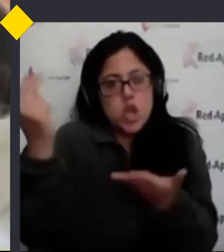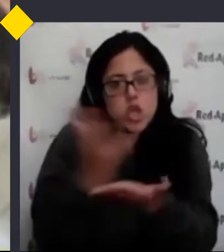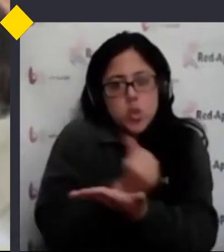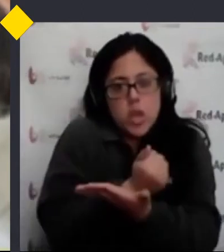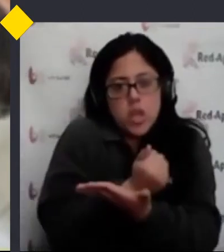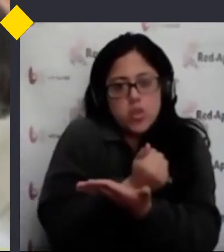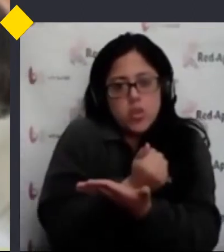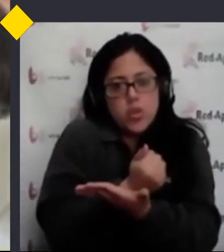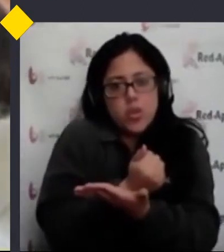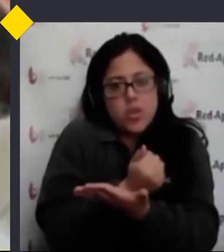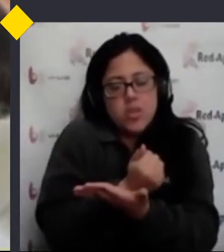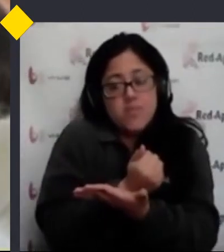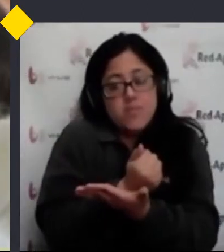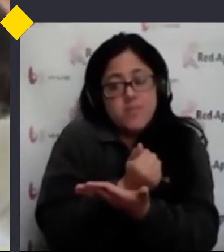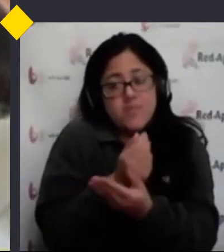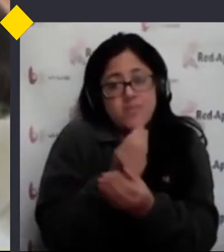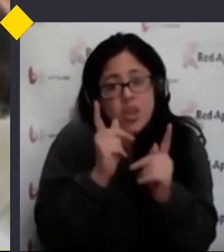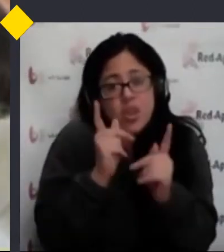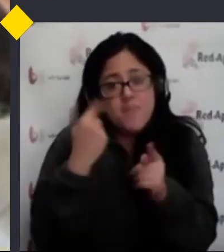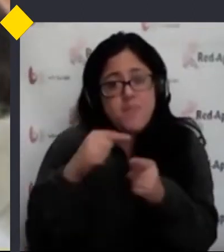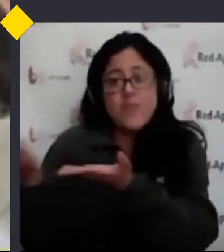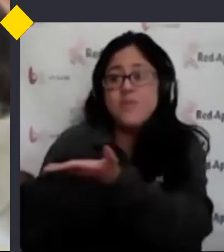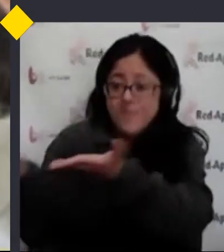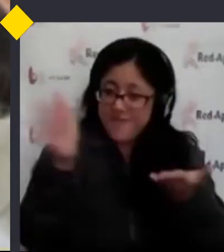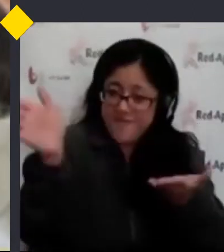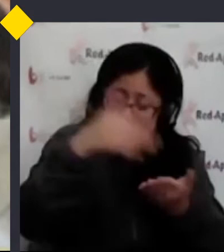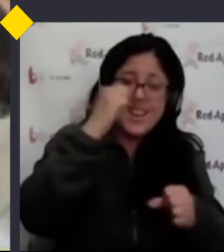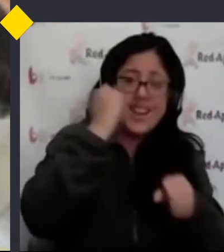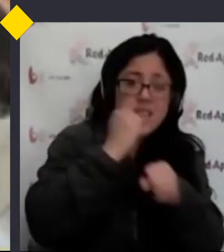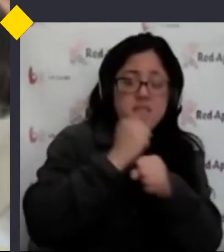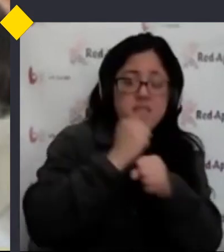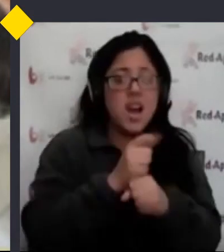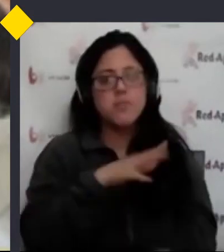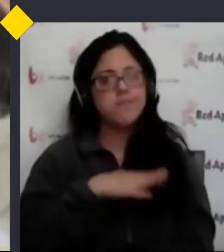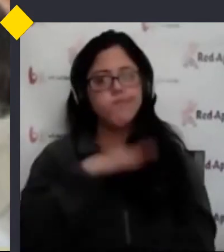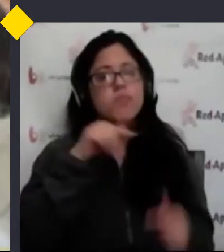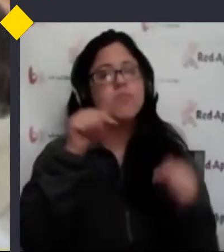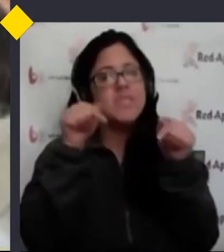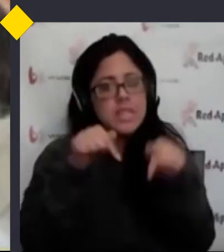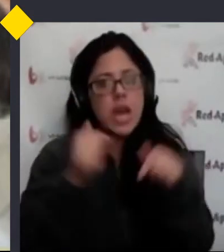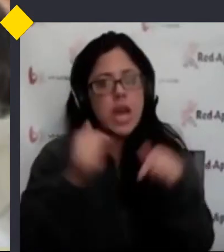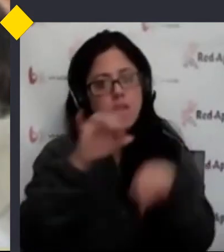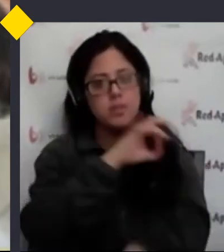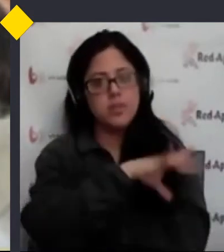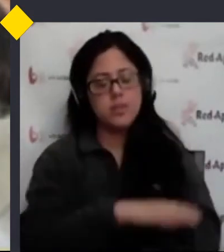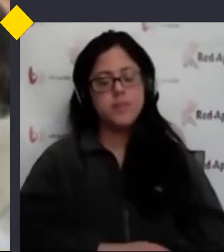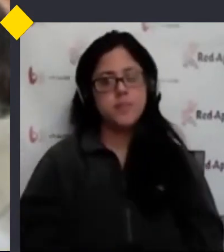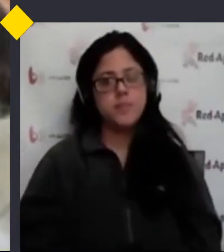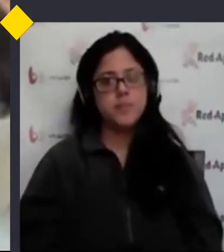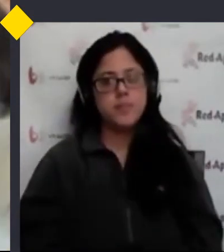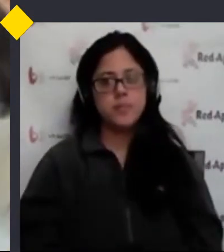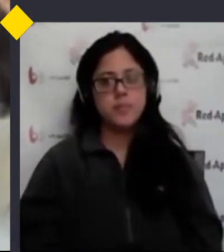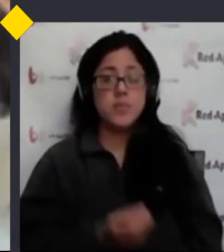llevarlos a trabajar no es suficiente. Y creo que efectivamente es eso lo que pasó en Chile. No, una pena porque no era eso